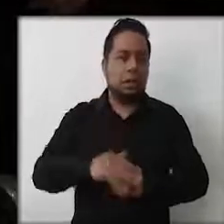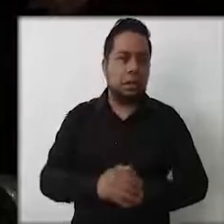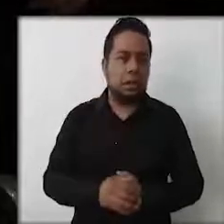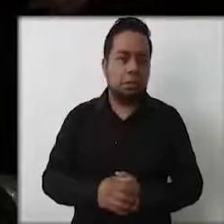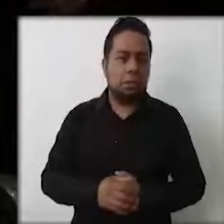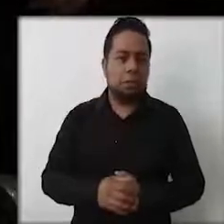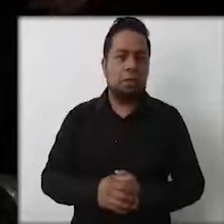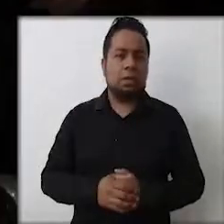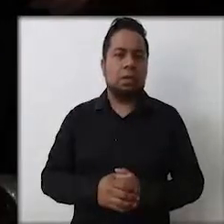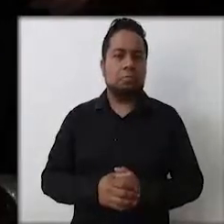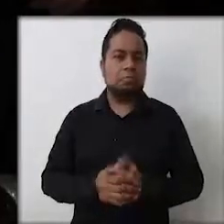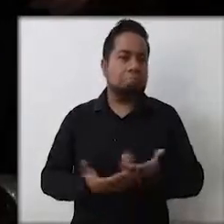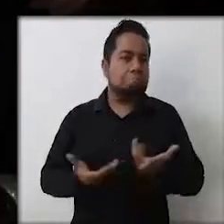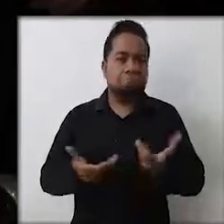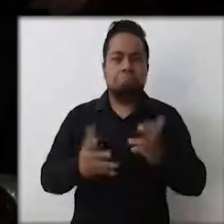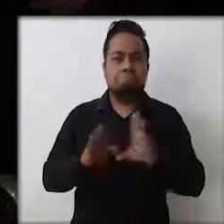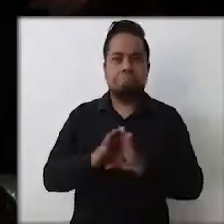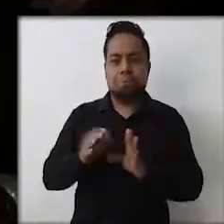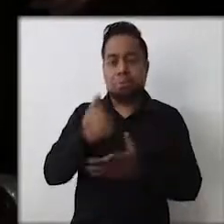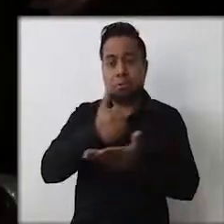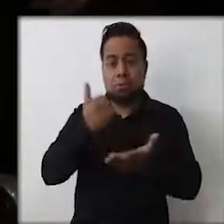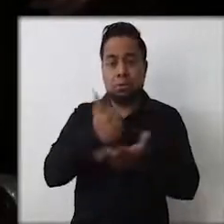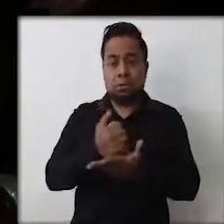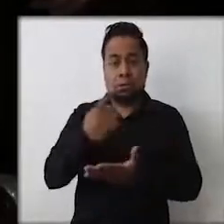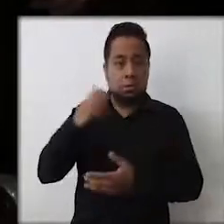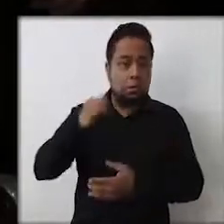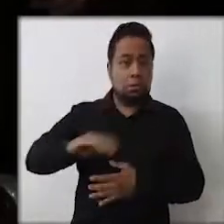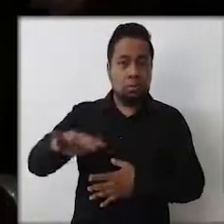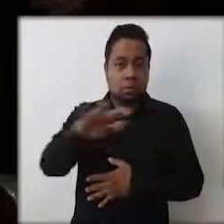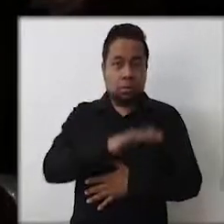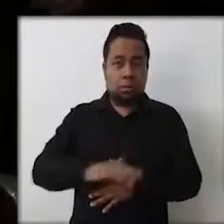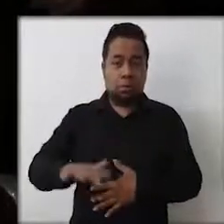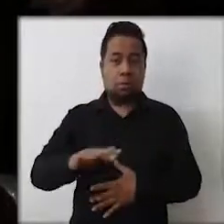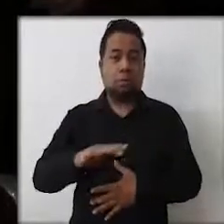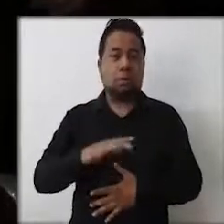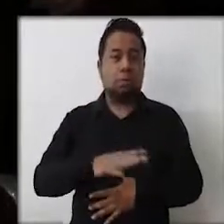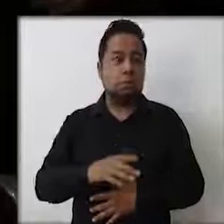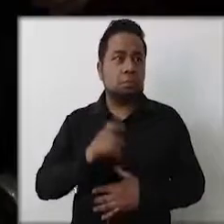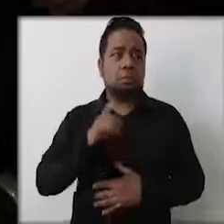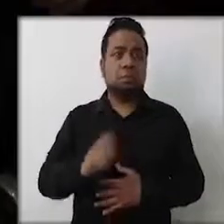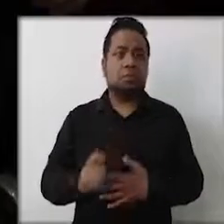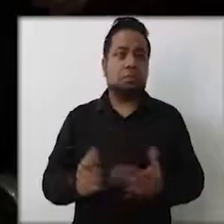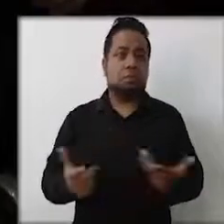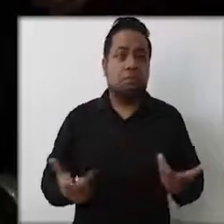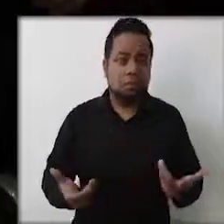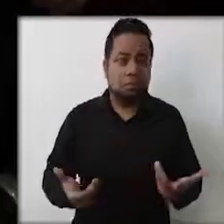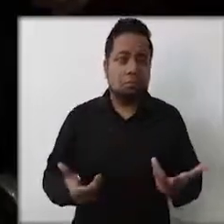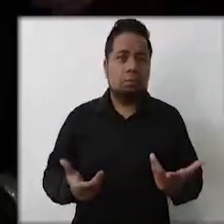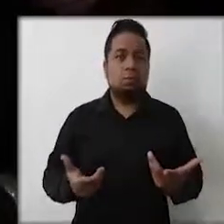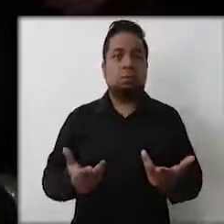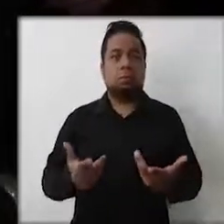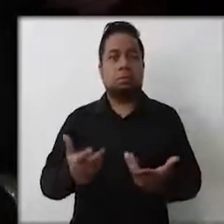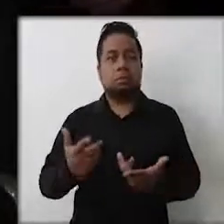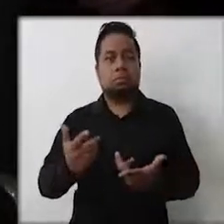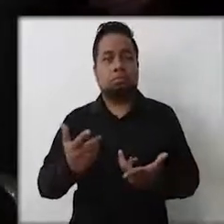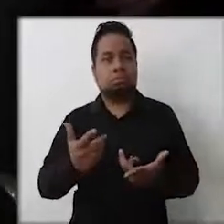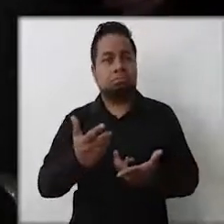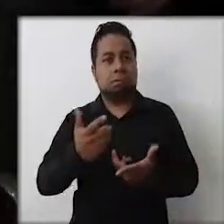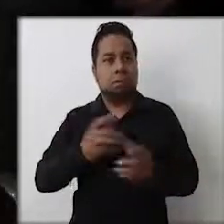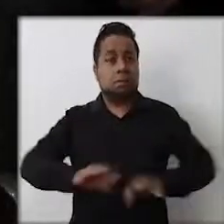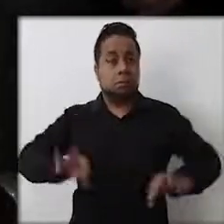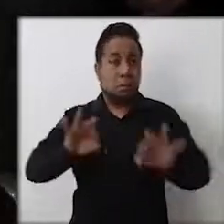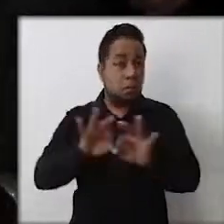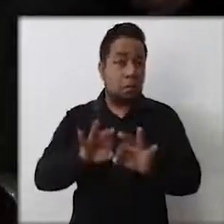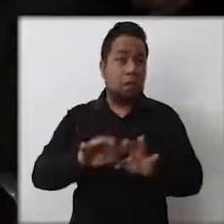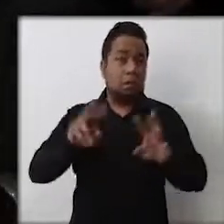se otorga en un lugar permitido por el reglamento, ¿no? El reglamento en el artículo 12 de